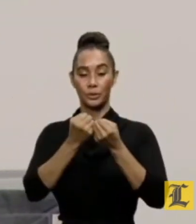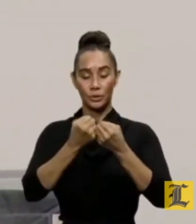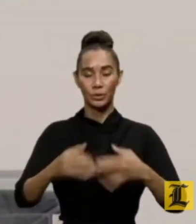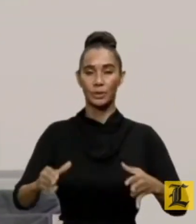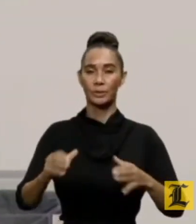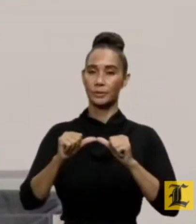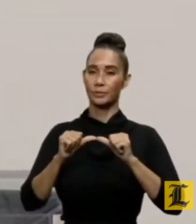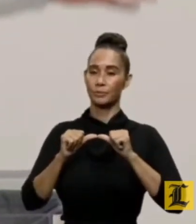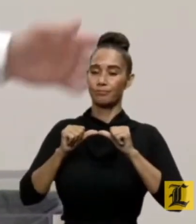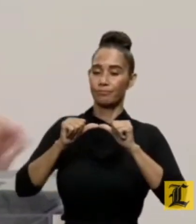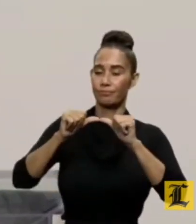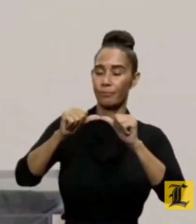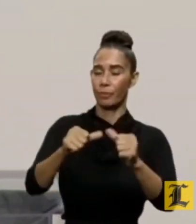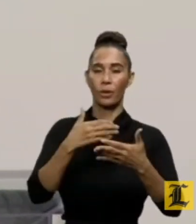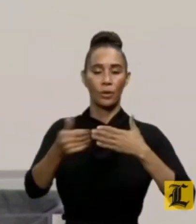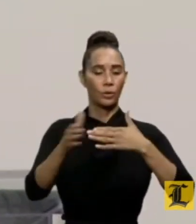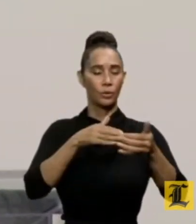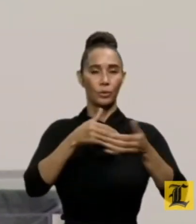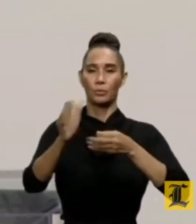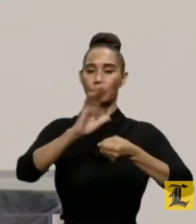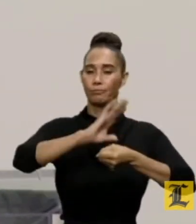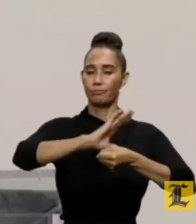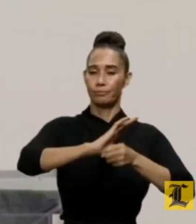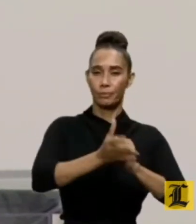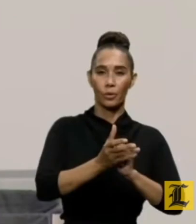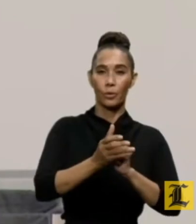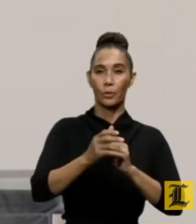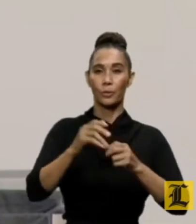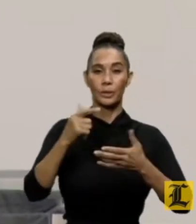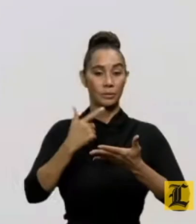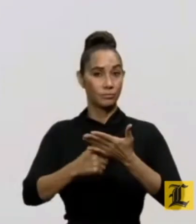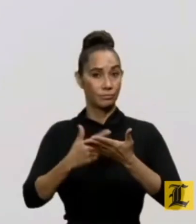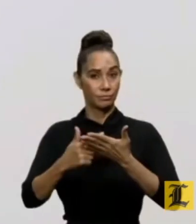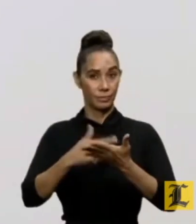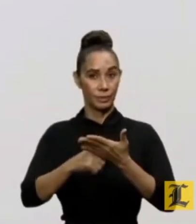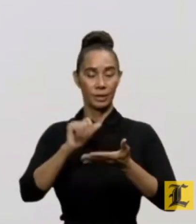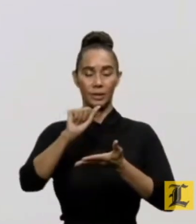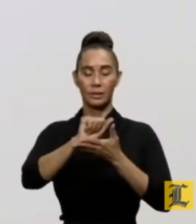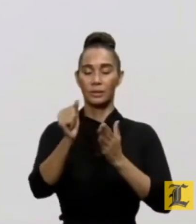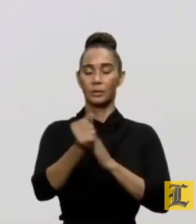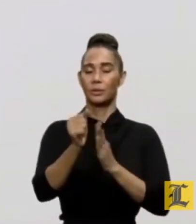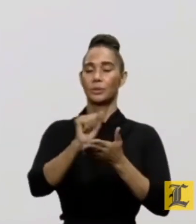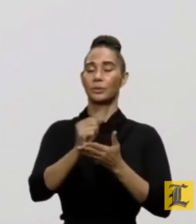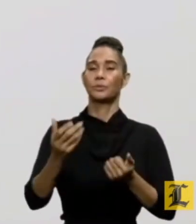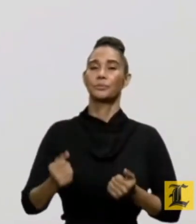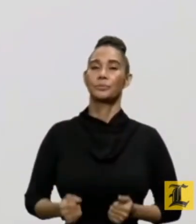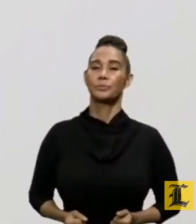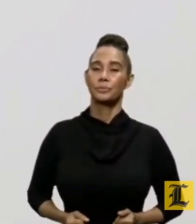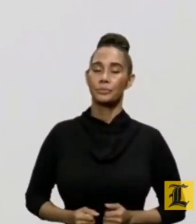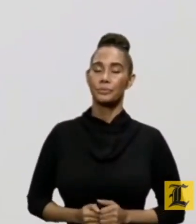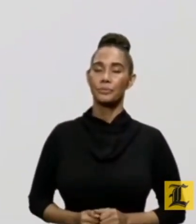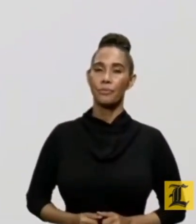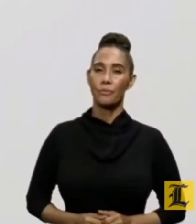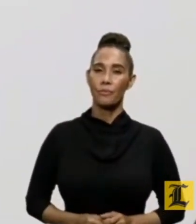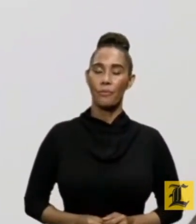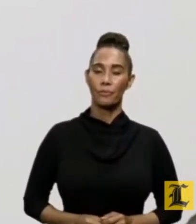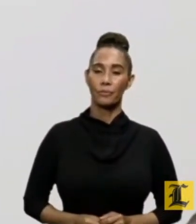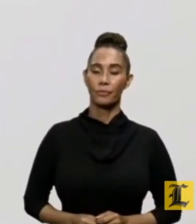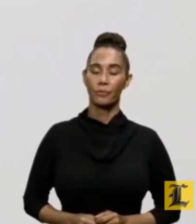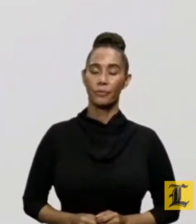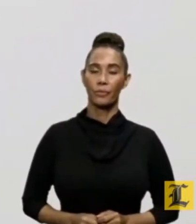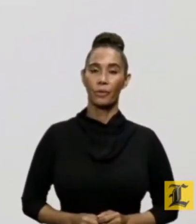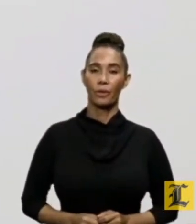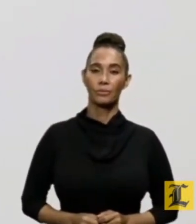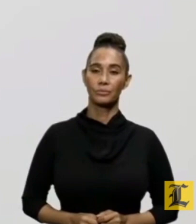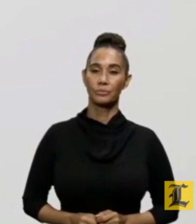hemos avanzado a pesar de las crisis, especialmente las últimas crisis que hemos tenido. Hemos